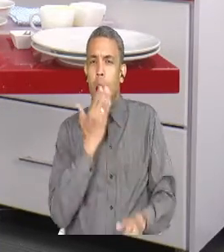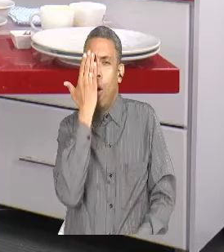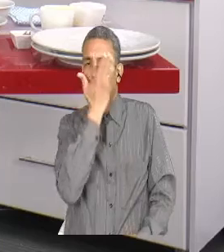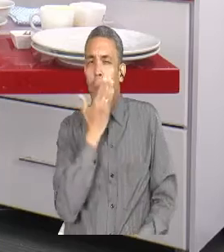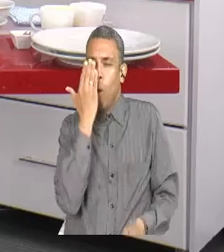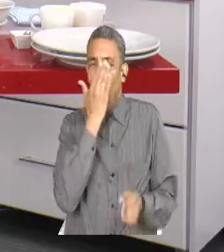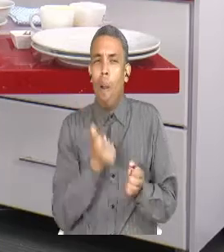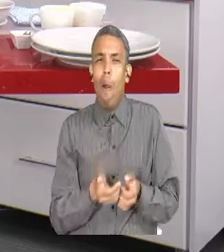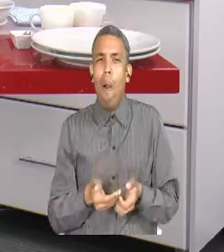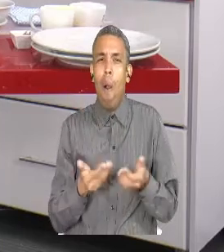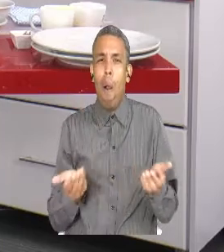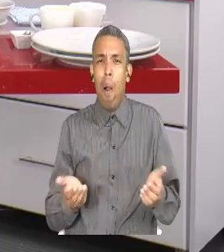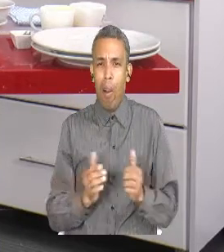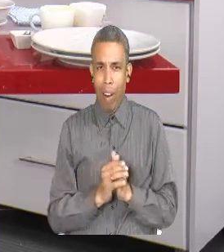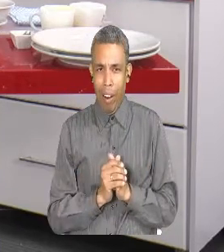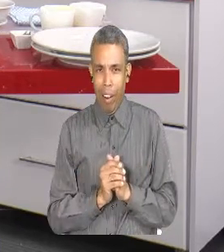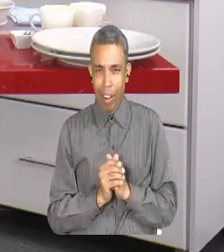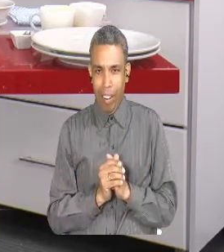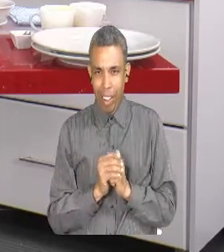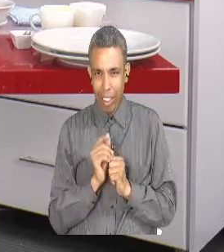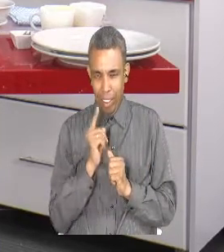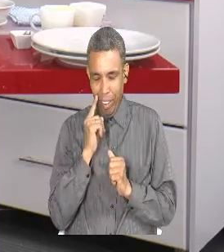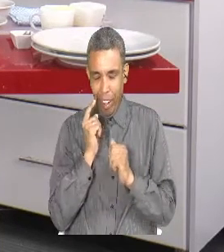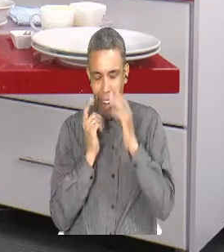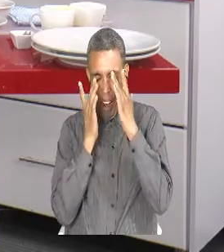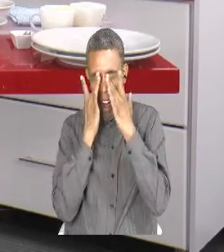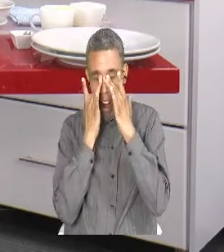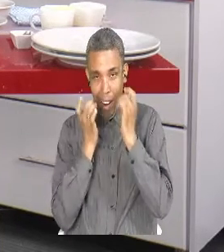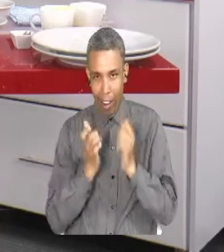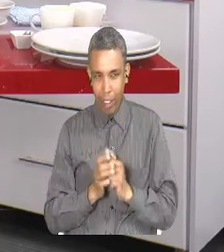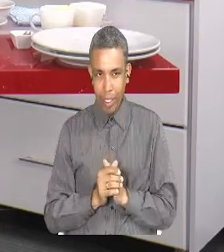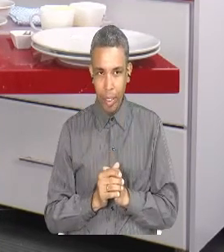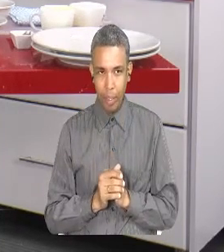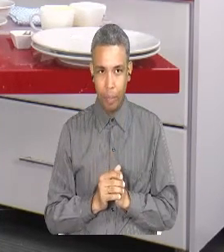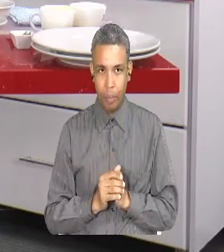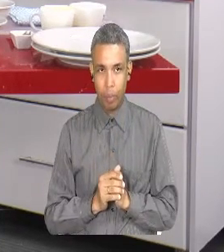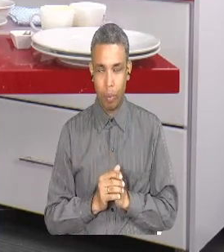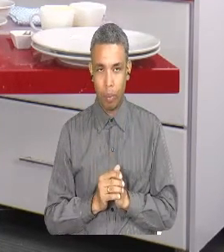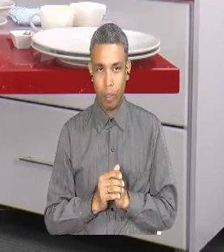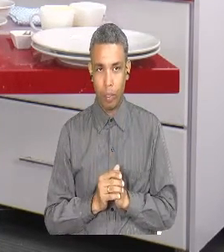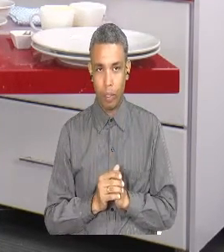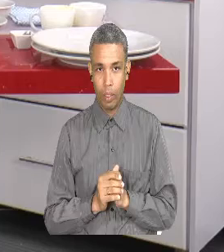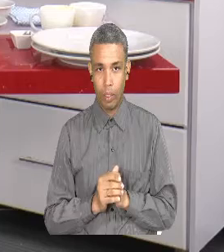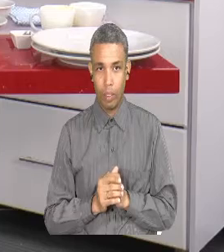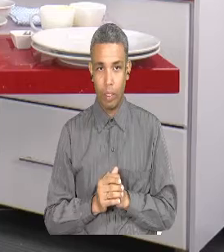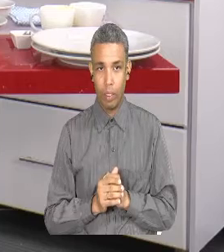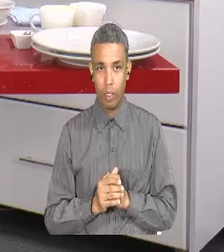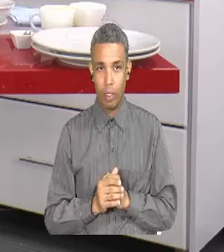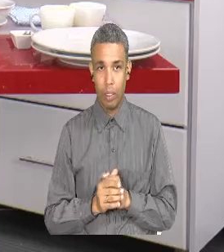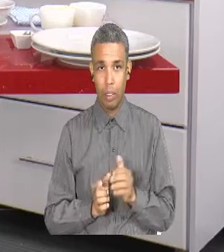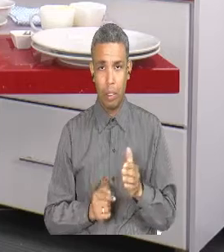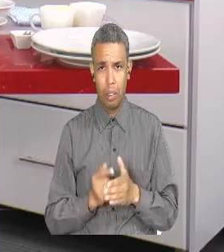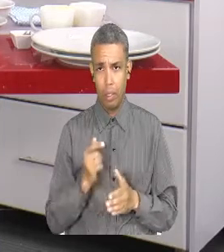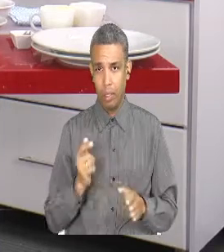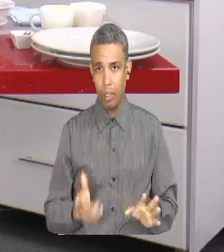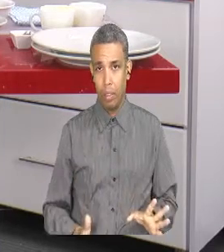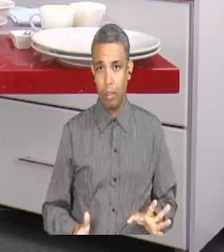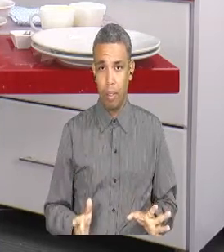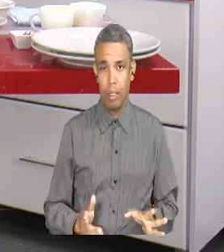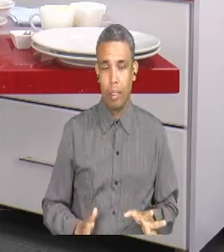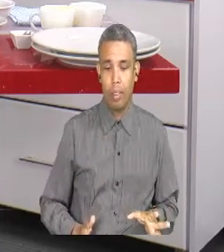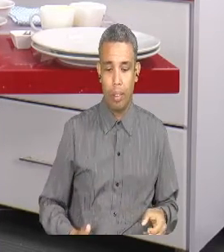con la cucharita podemos adicionar y mira, tiene que una vez subir. Casi que llegue al fondo